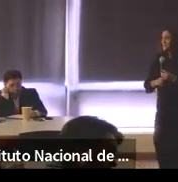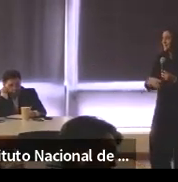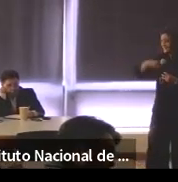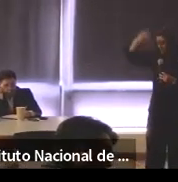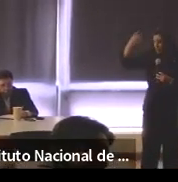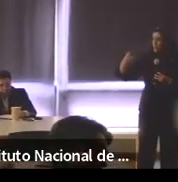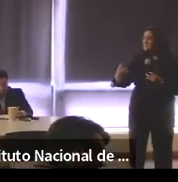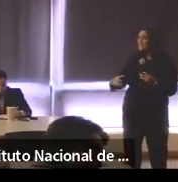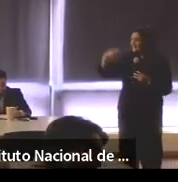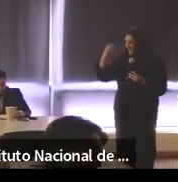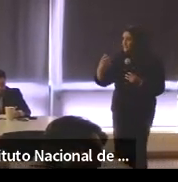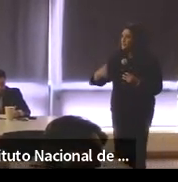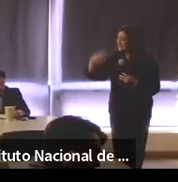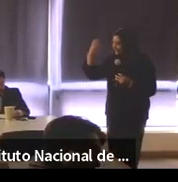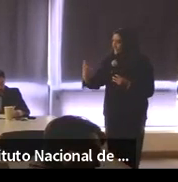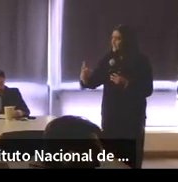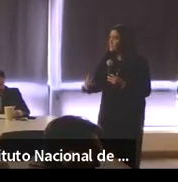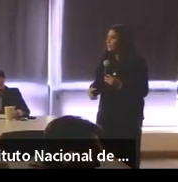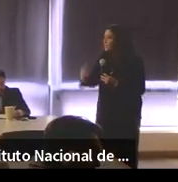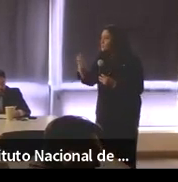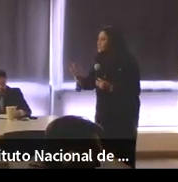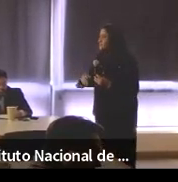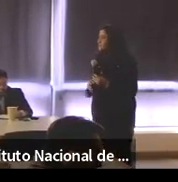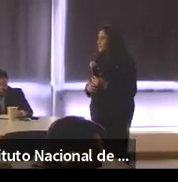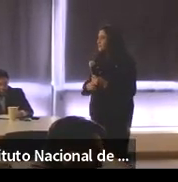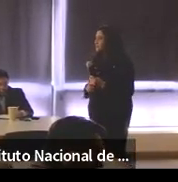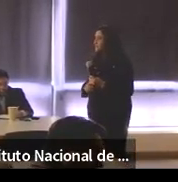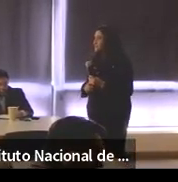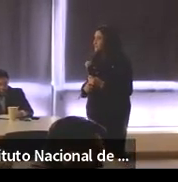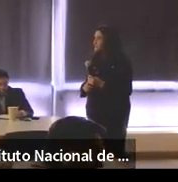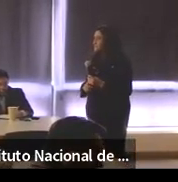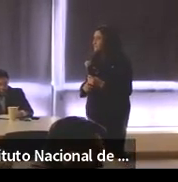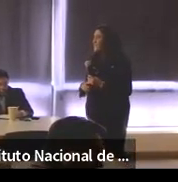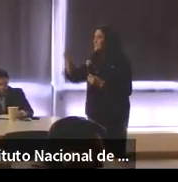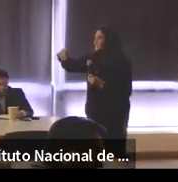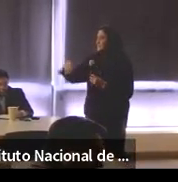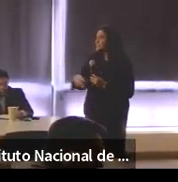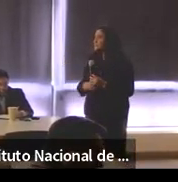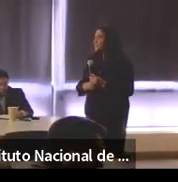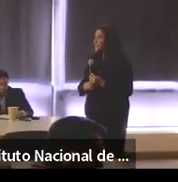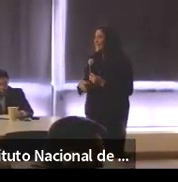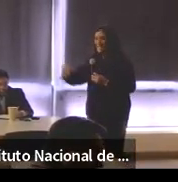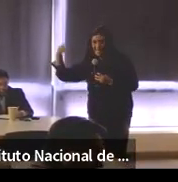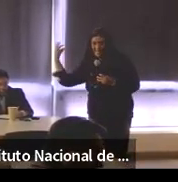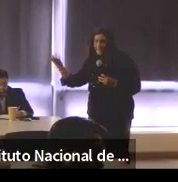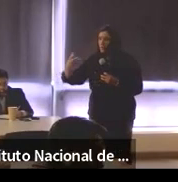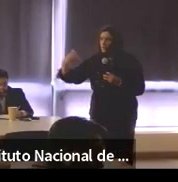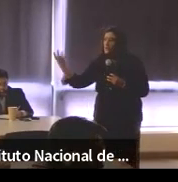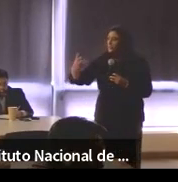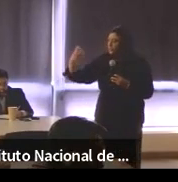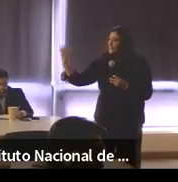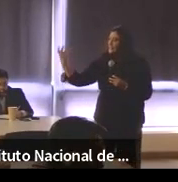desde el punto de vista táctico estratégico nuestro asunto Qué es este asunto que